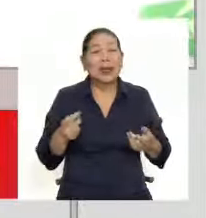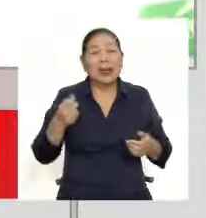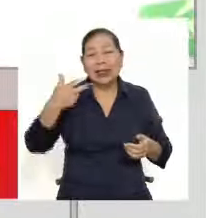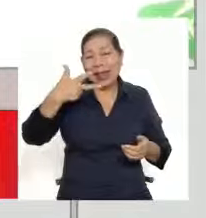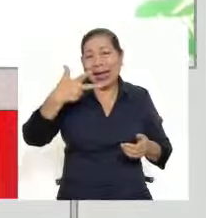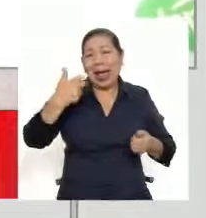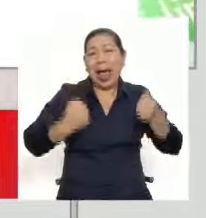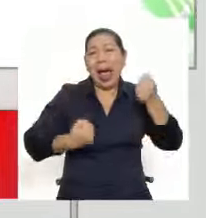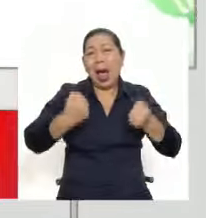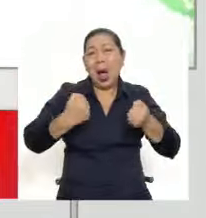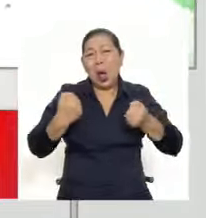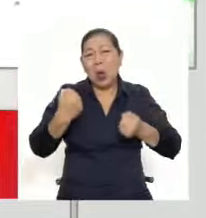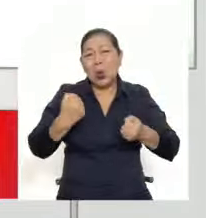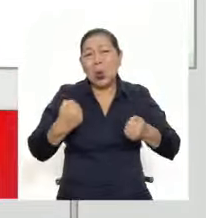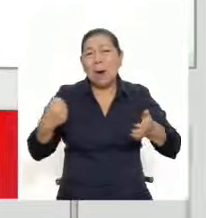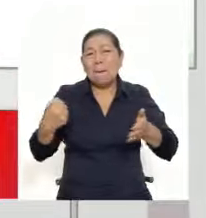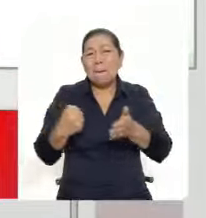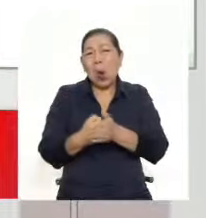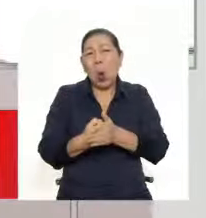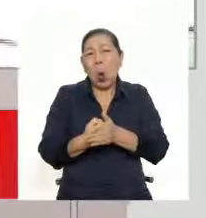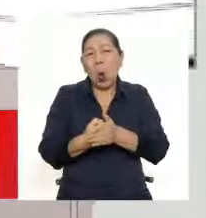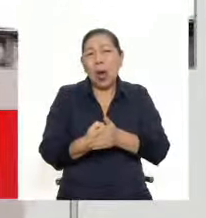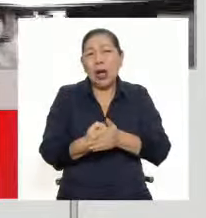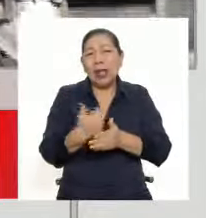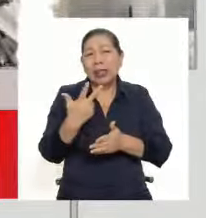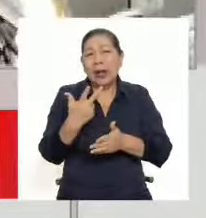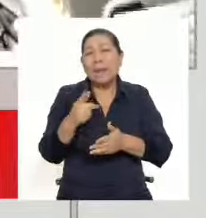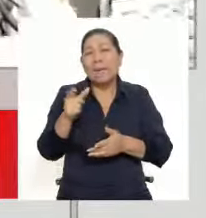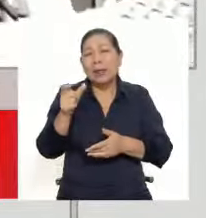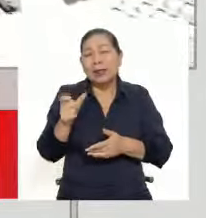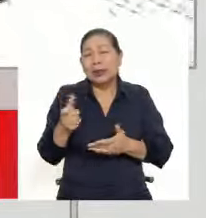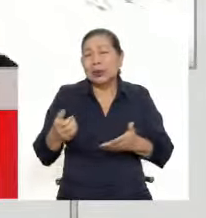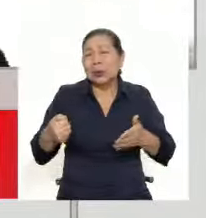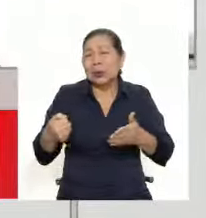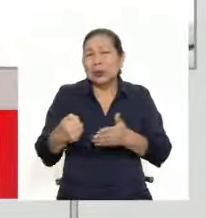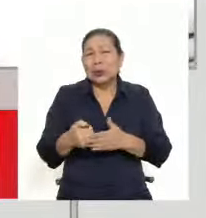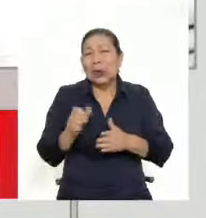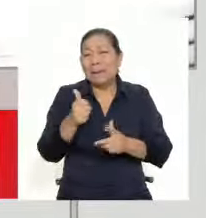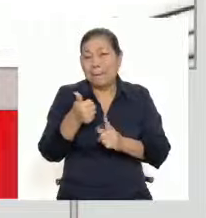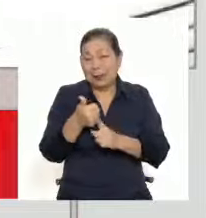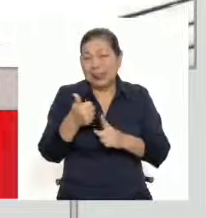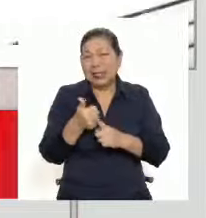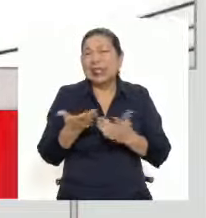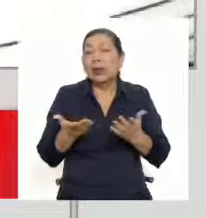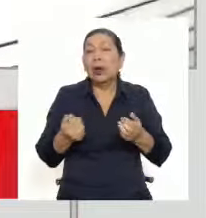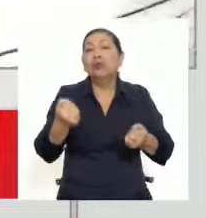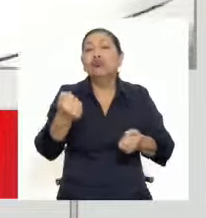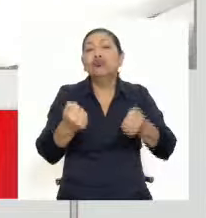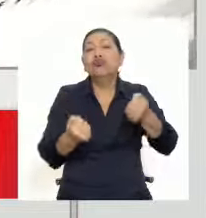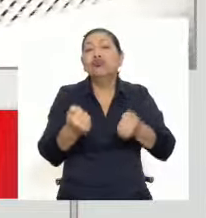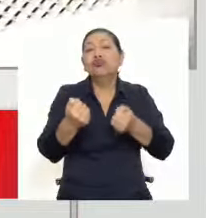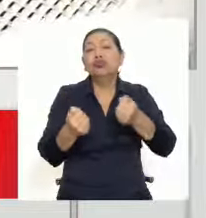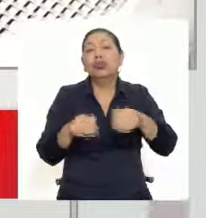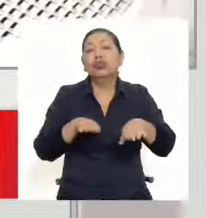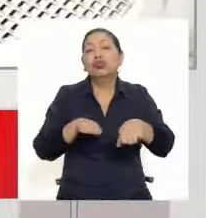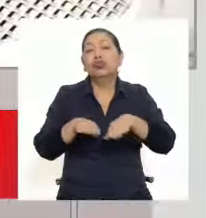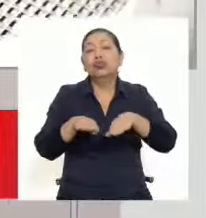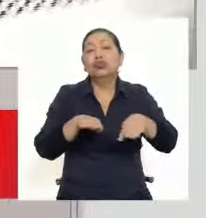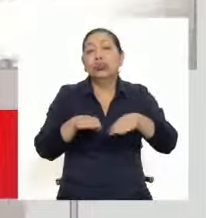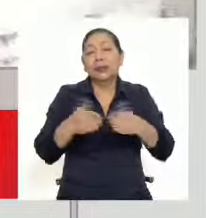triple choque que ha involucrado a tres conductores, los mismos que se transitaban o circulaban